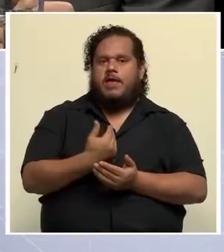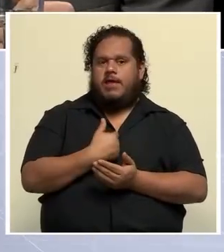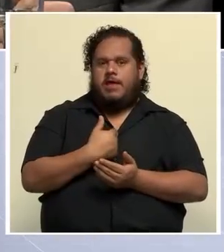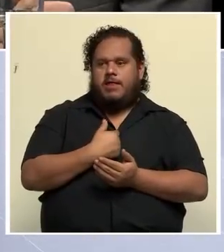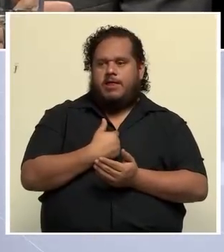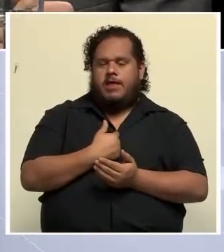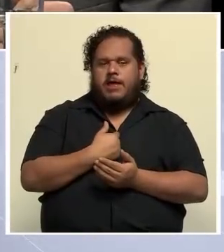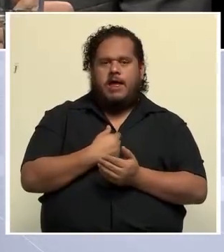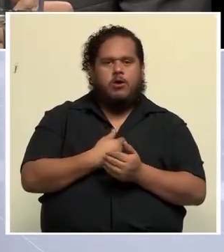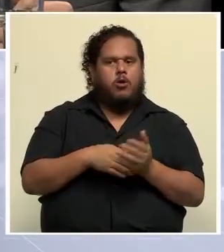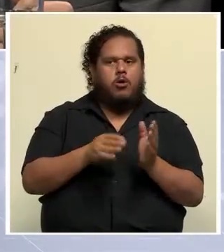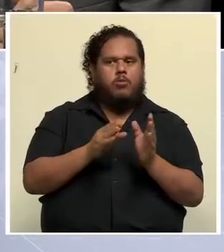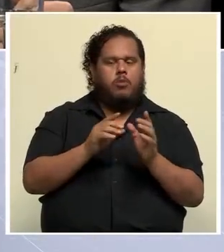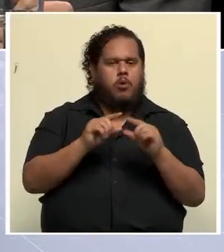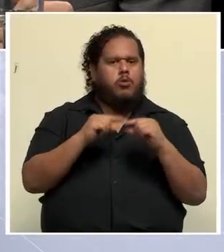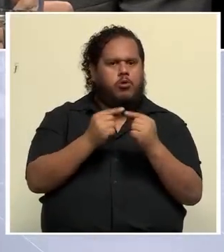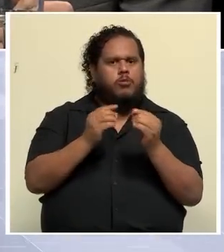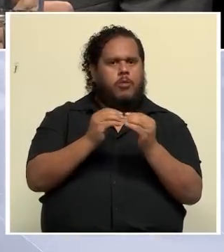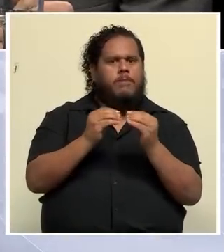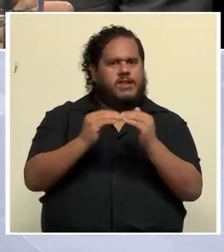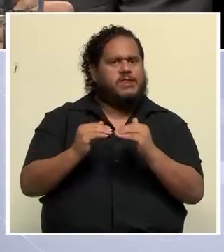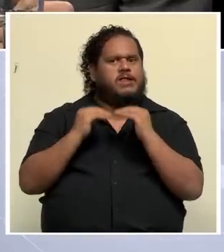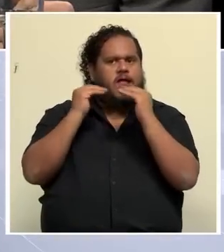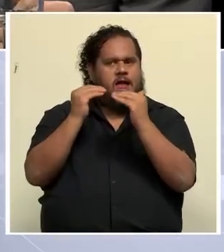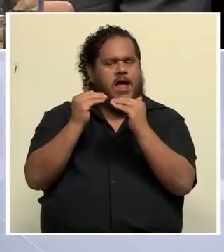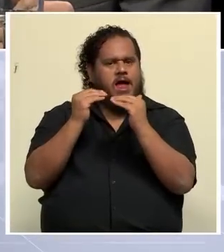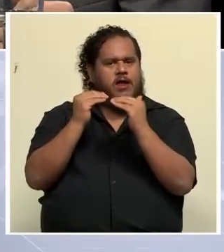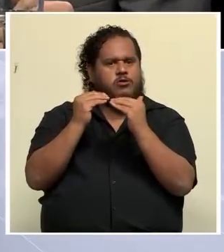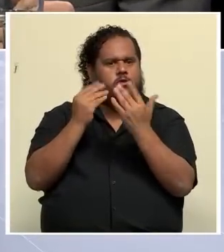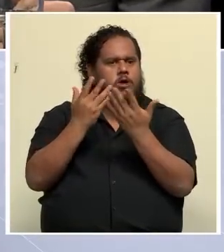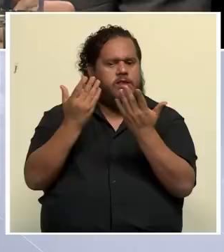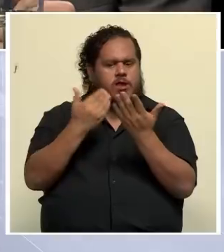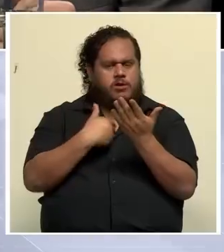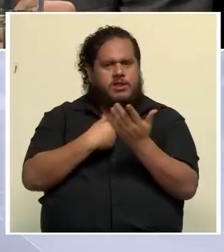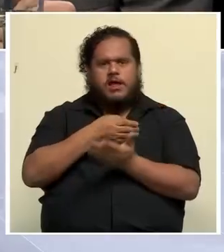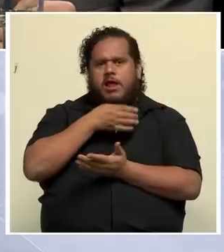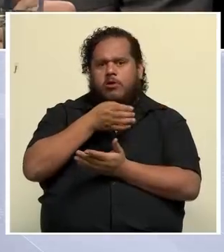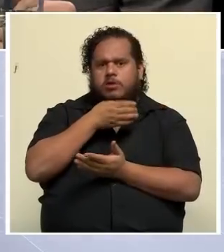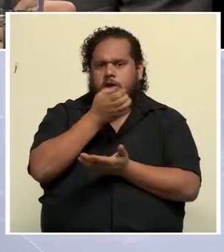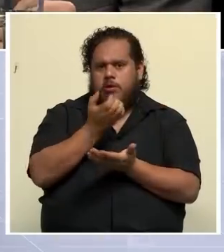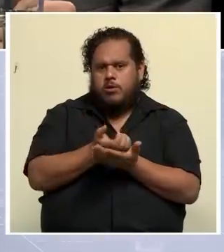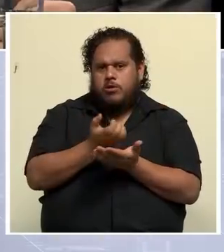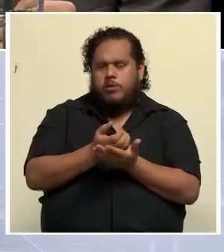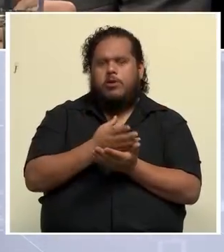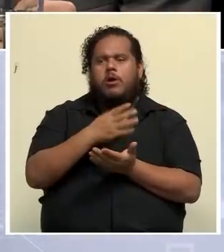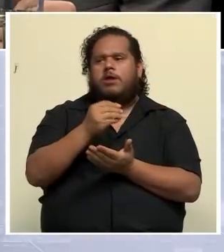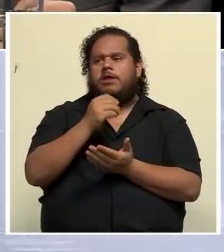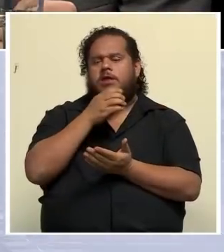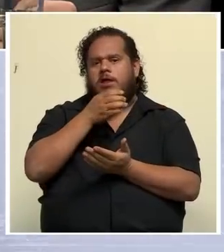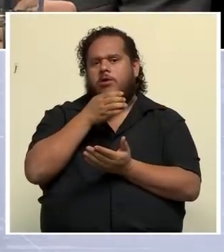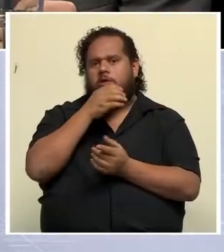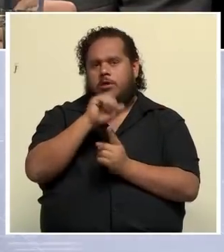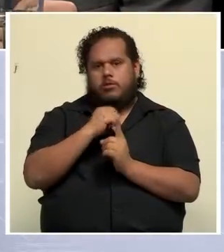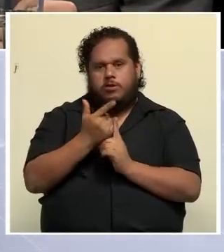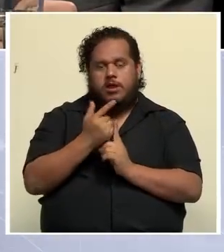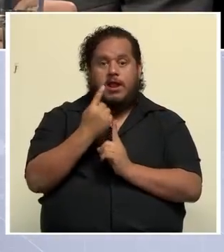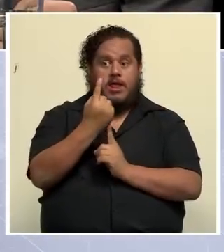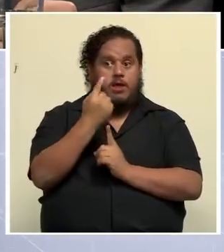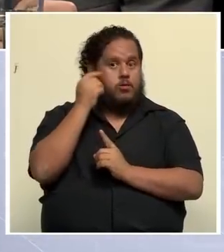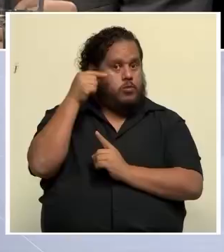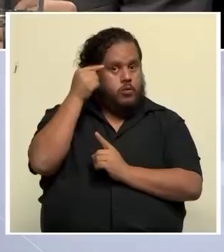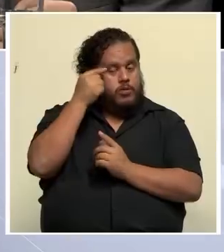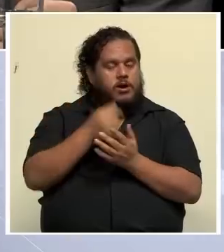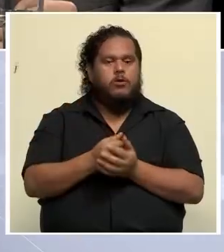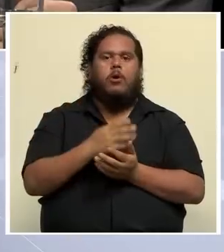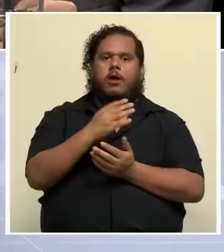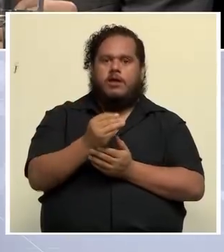como comisión más alto rango que lo que tiene el Consejo Económico y el Consejo Social en un gobierno,